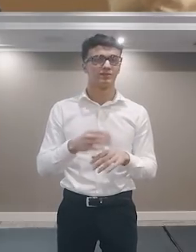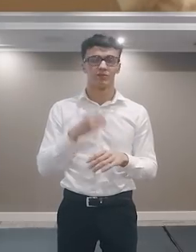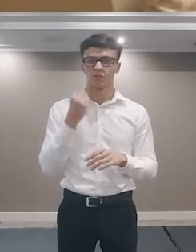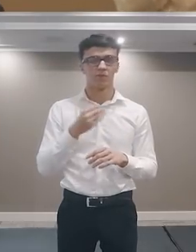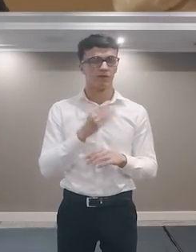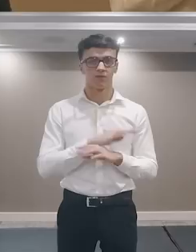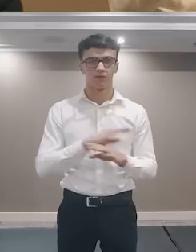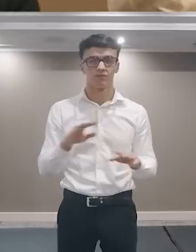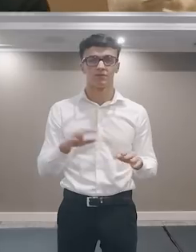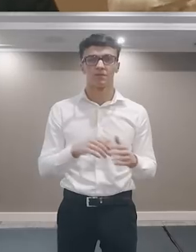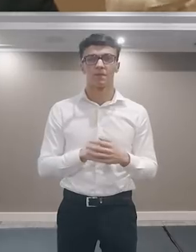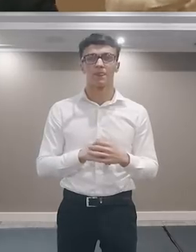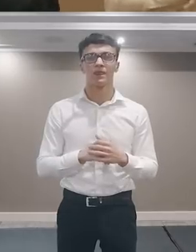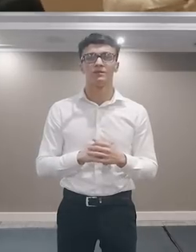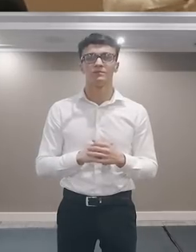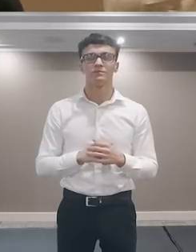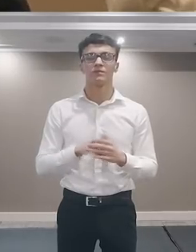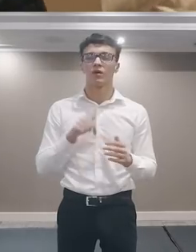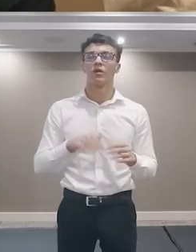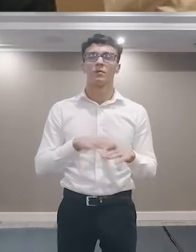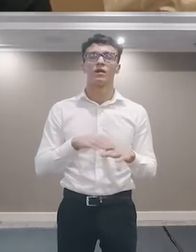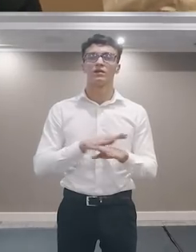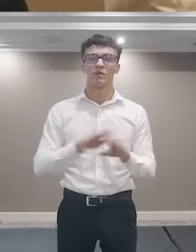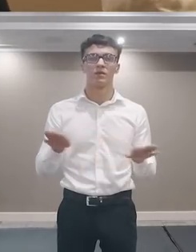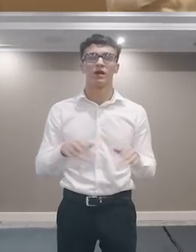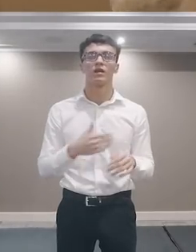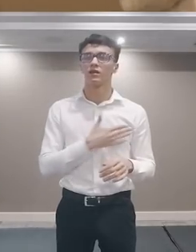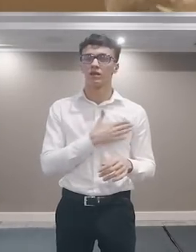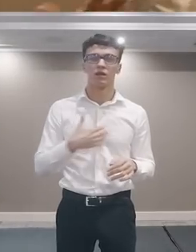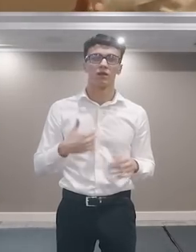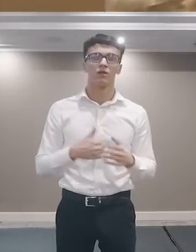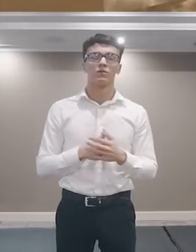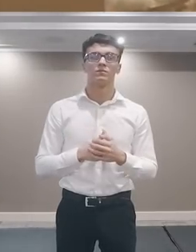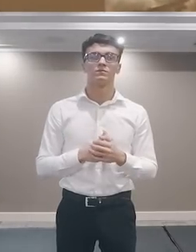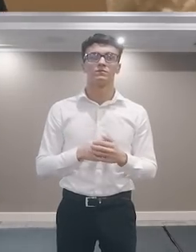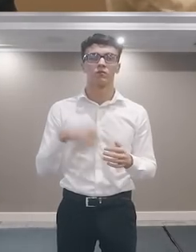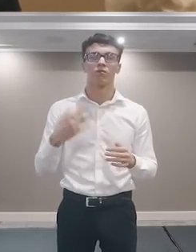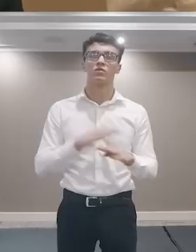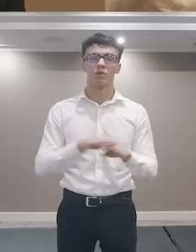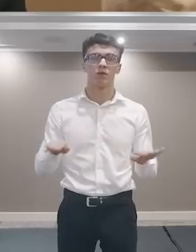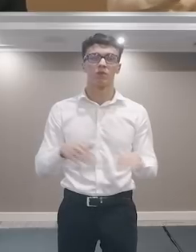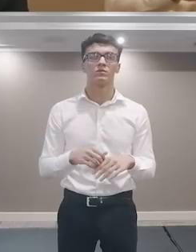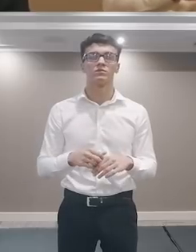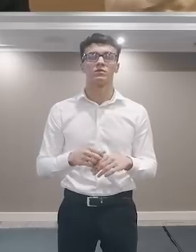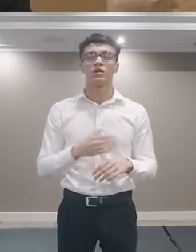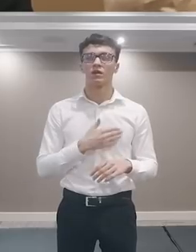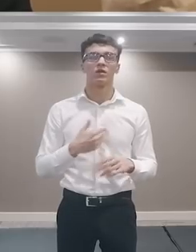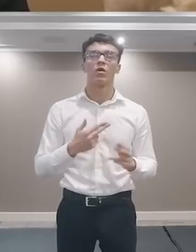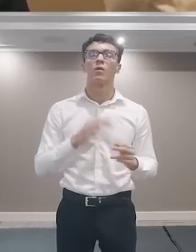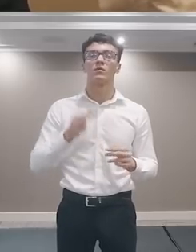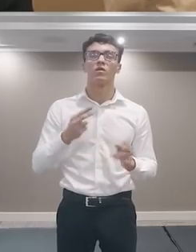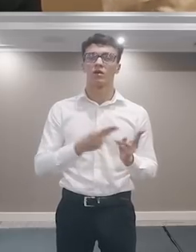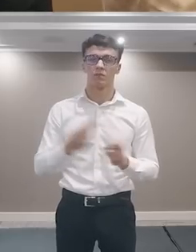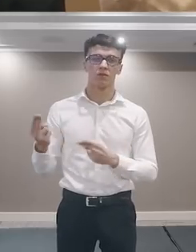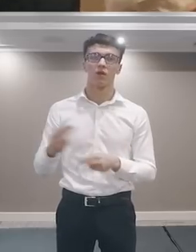y bueno para terminar quiero ahora cuando cuando terminamos creo que a la persona que os haya